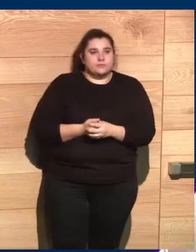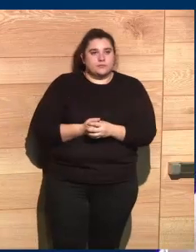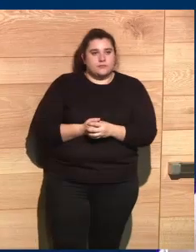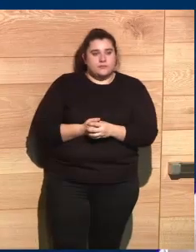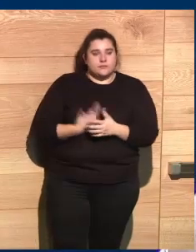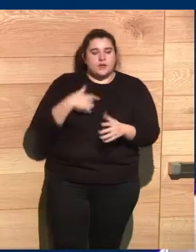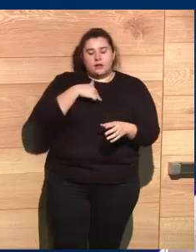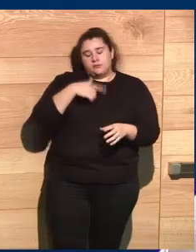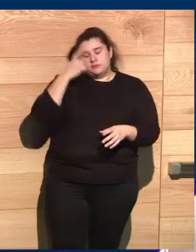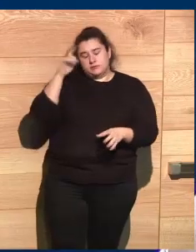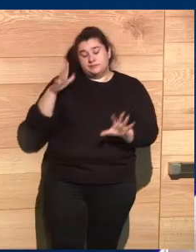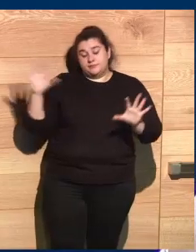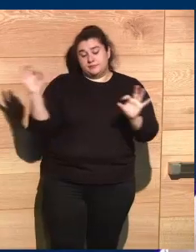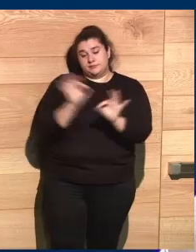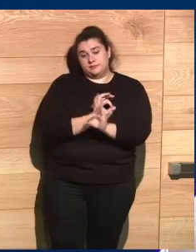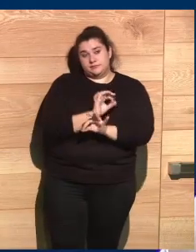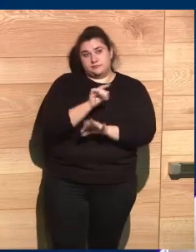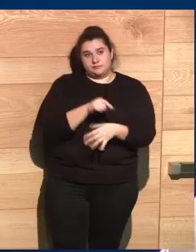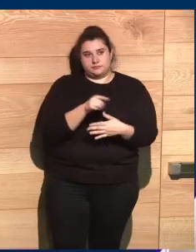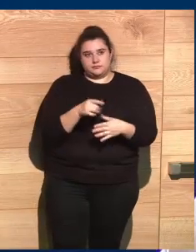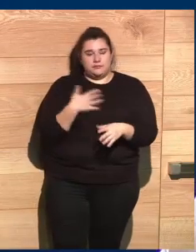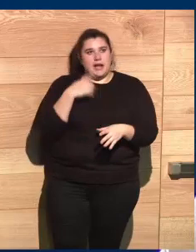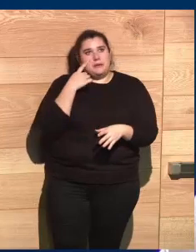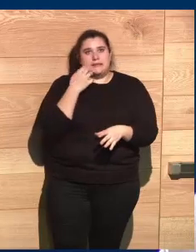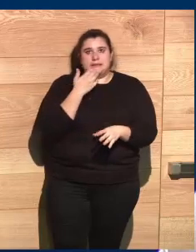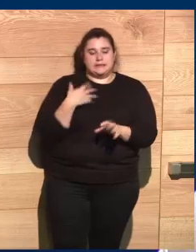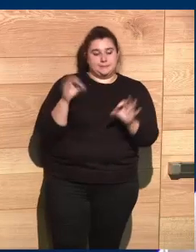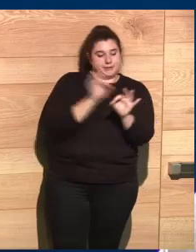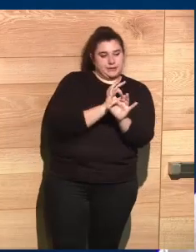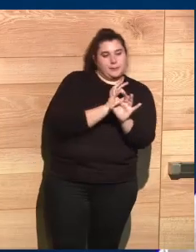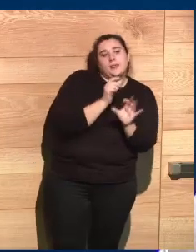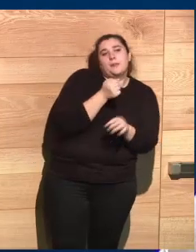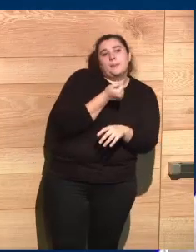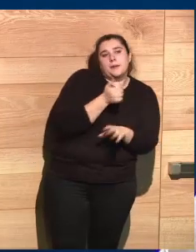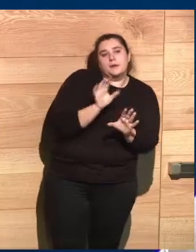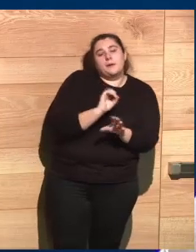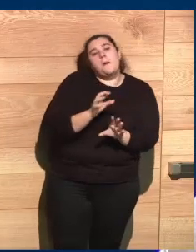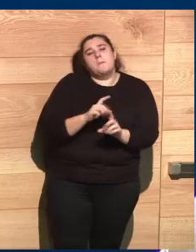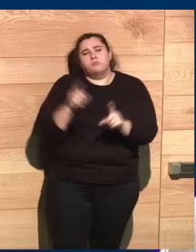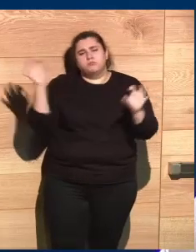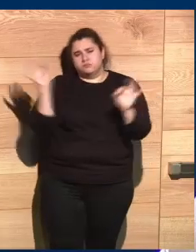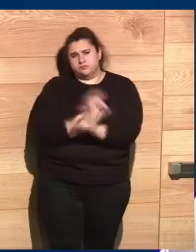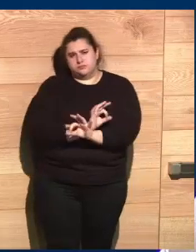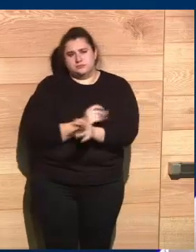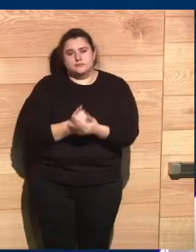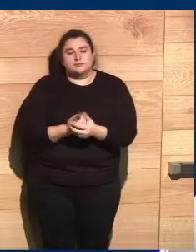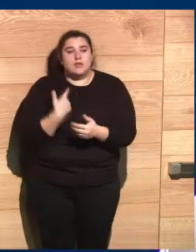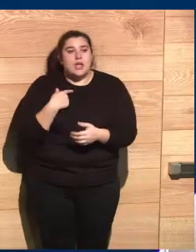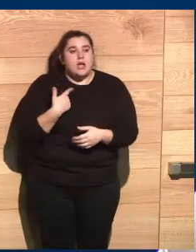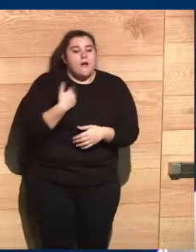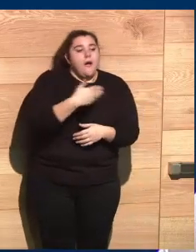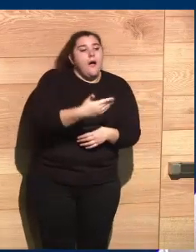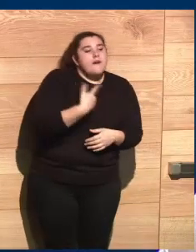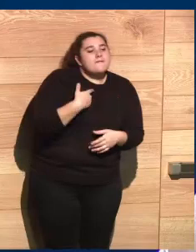Así que me voy a equivocar en esto, pero a ver si me equivoco solo un poco y no mucho. Vamos a ver mucho más software que parezca o